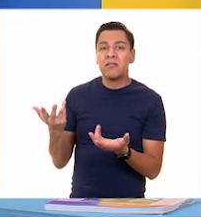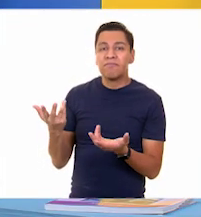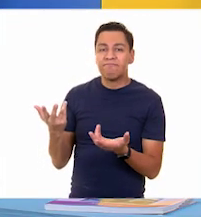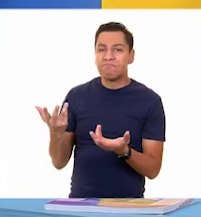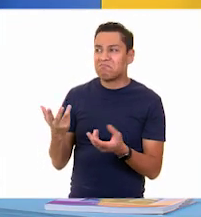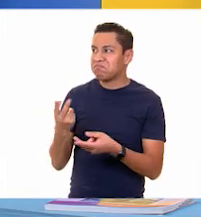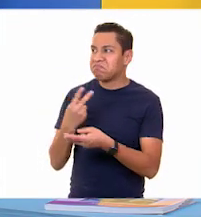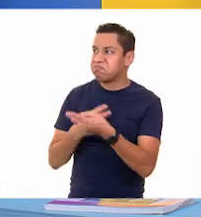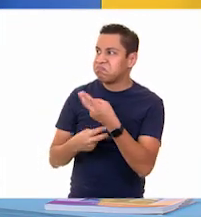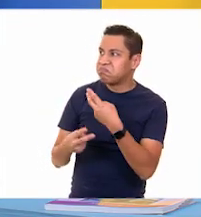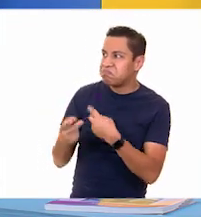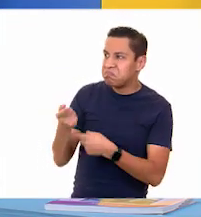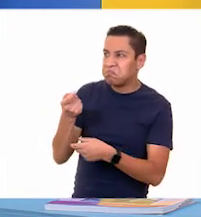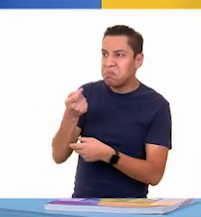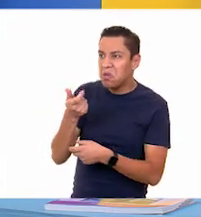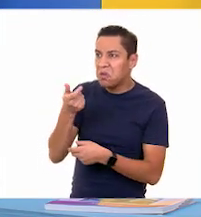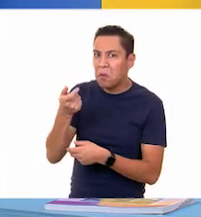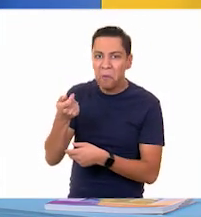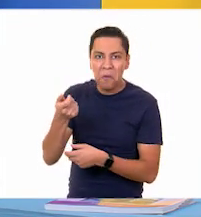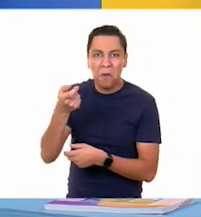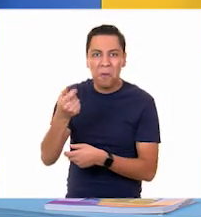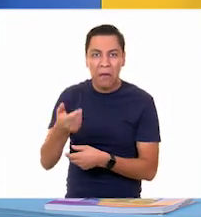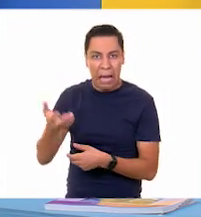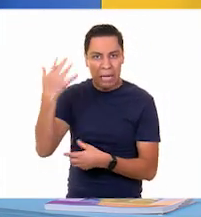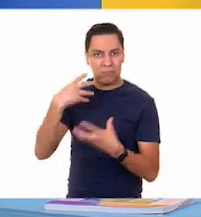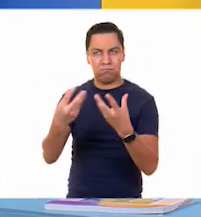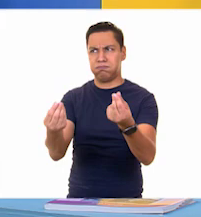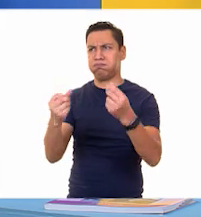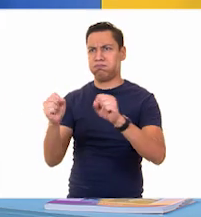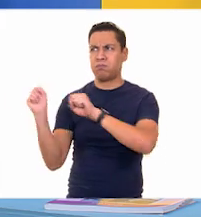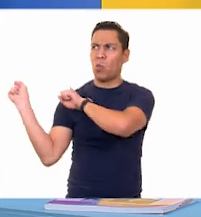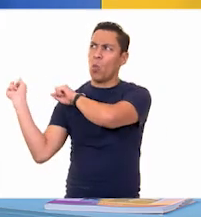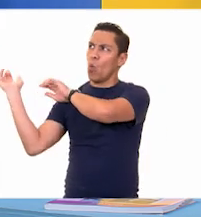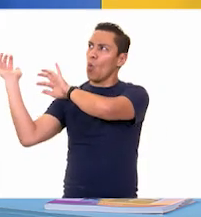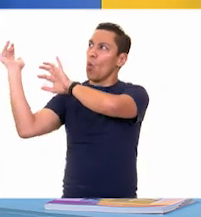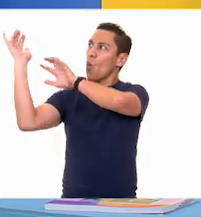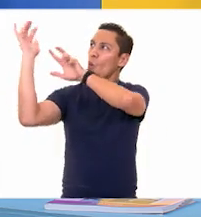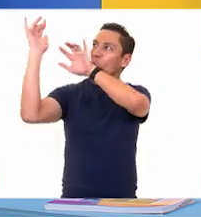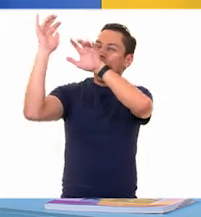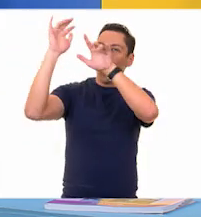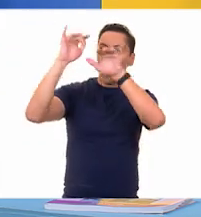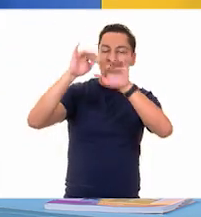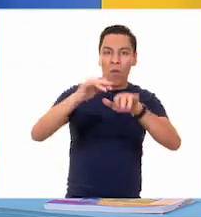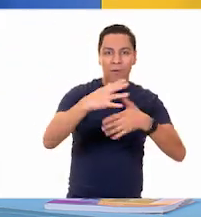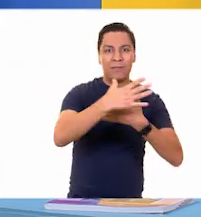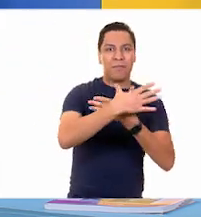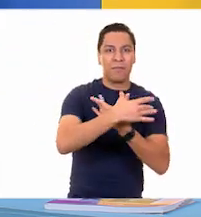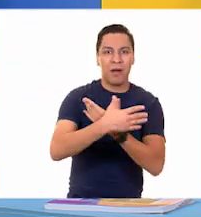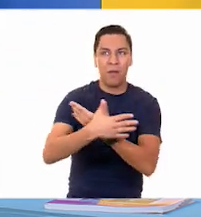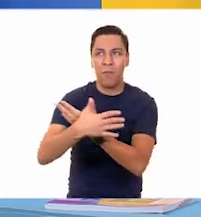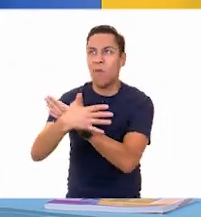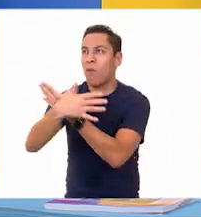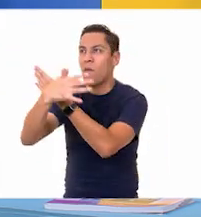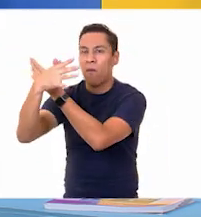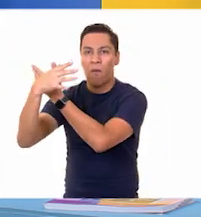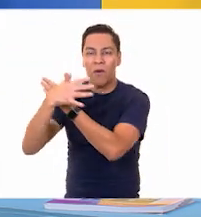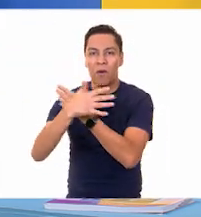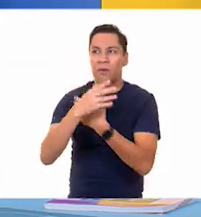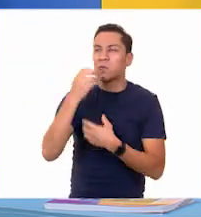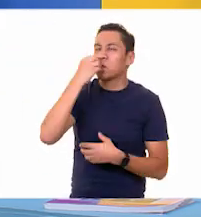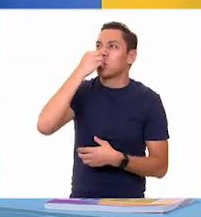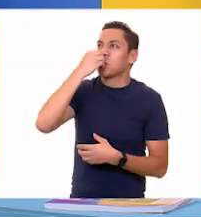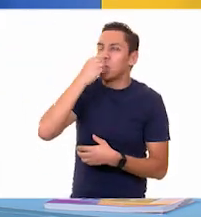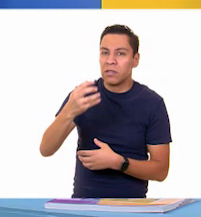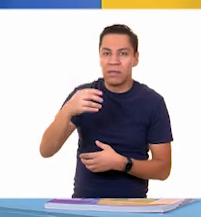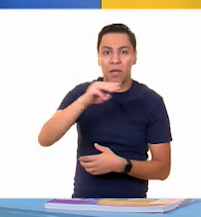también! Los impactos negativos de las actividades humanas en las áreas forestales, como las que está mencionando Jenny, ejercen una fuerte